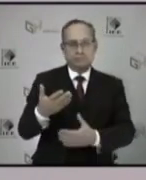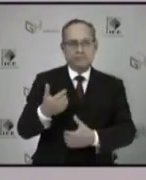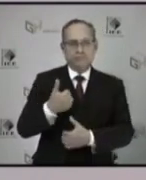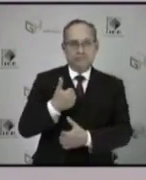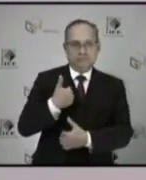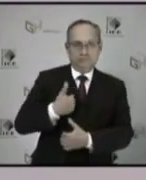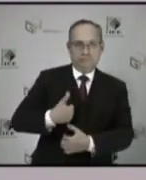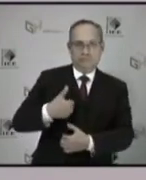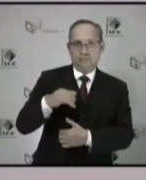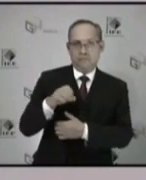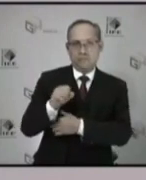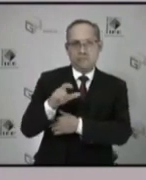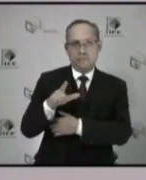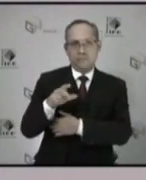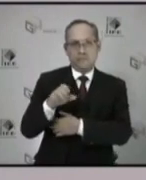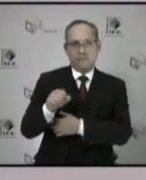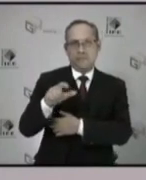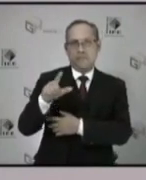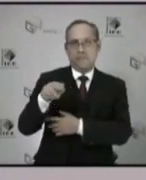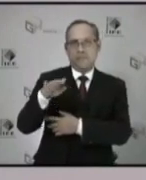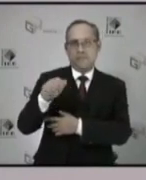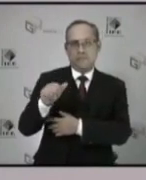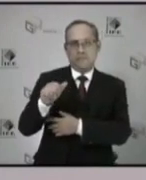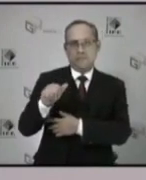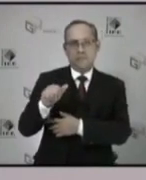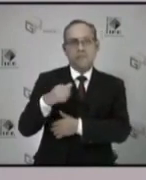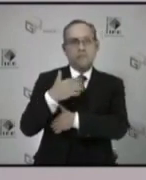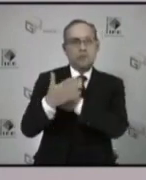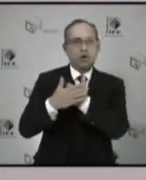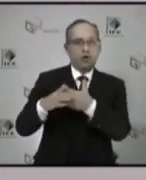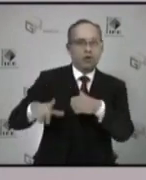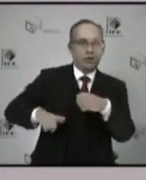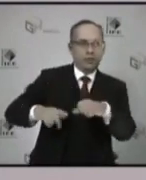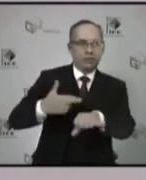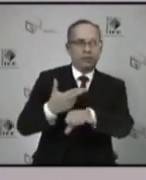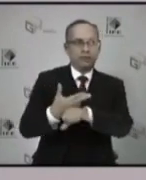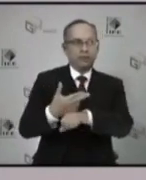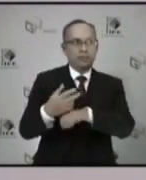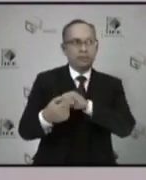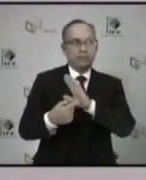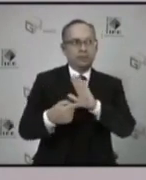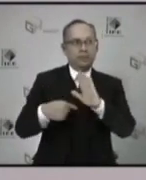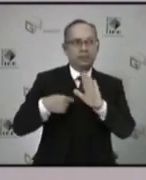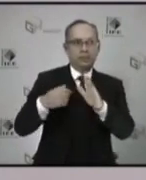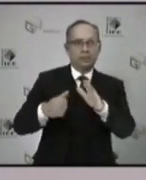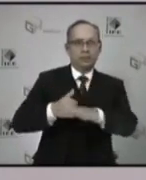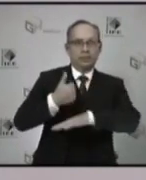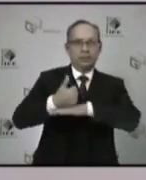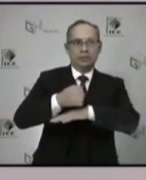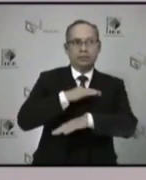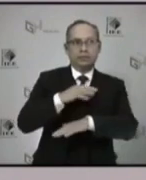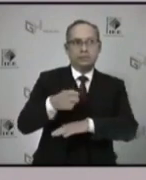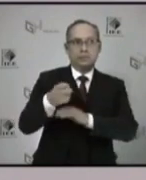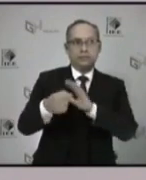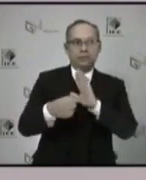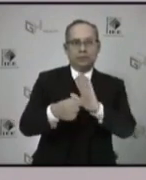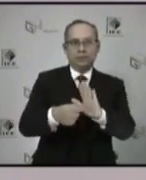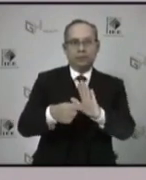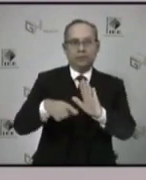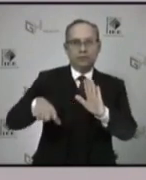dice que incrementará el presupuesto para el sector salud, exigirá al gobierno